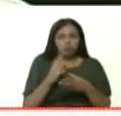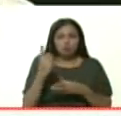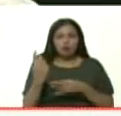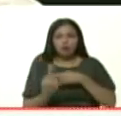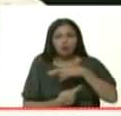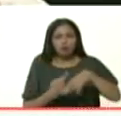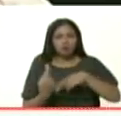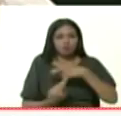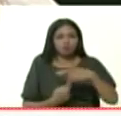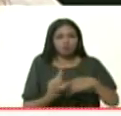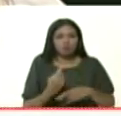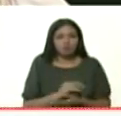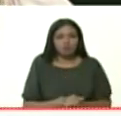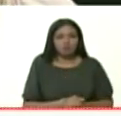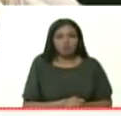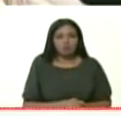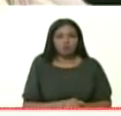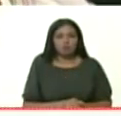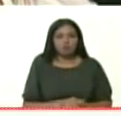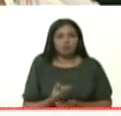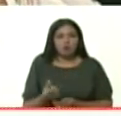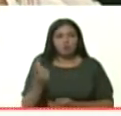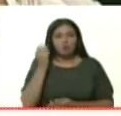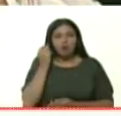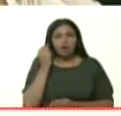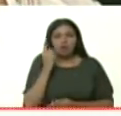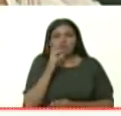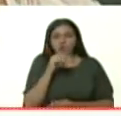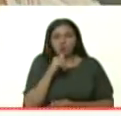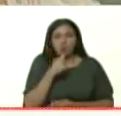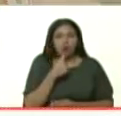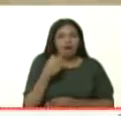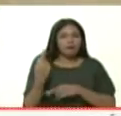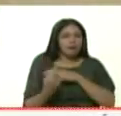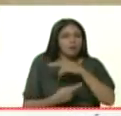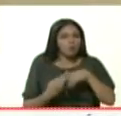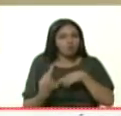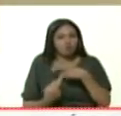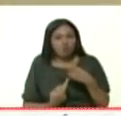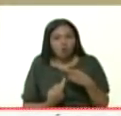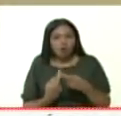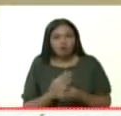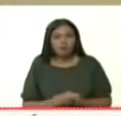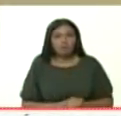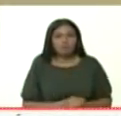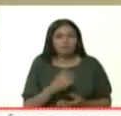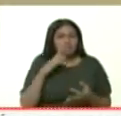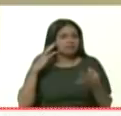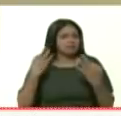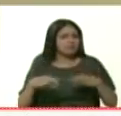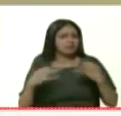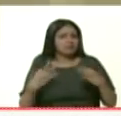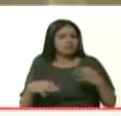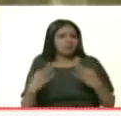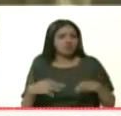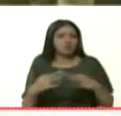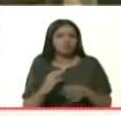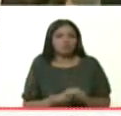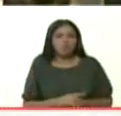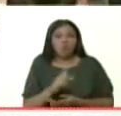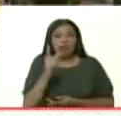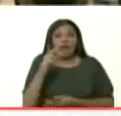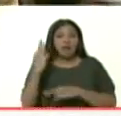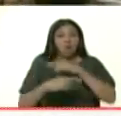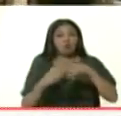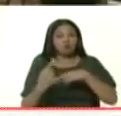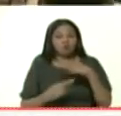revolución que no sea feminista no es revolución. Sencillo. Una